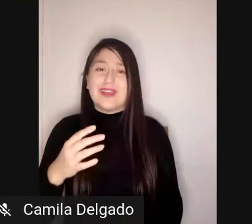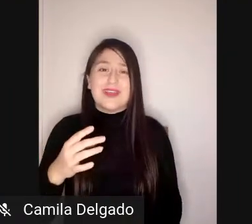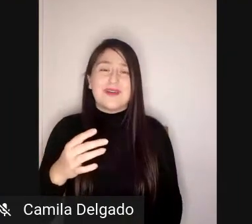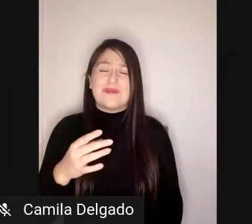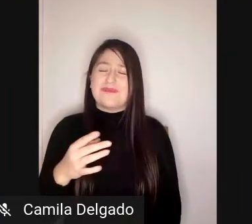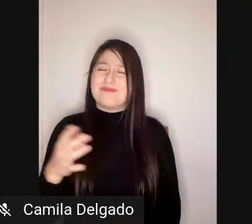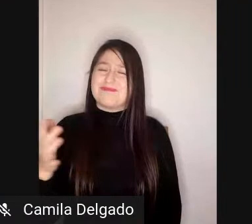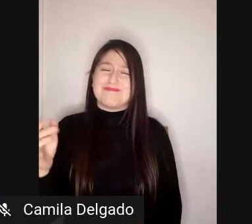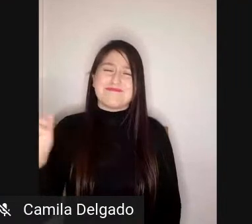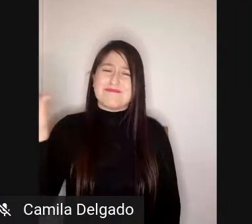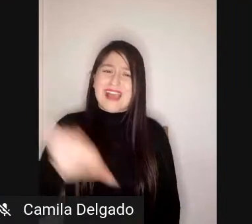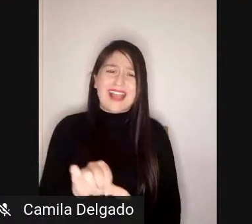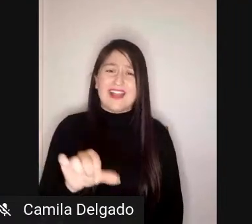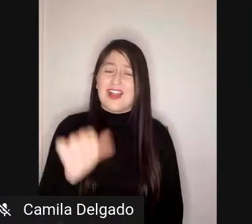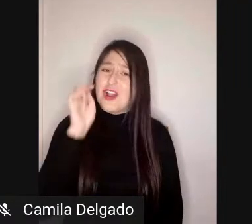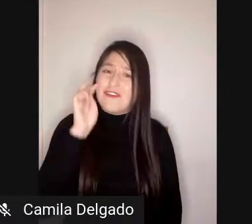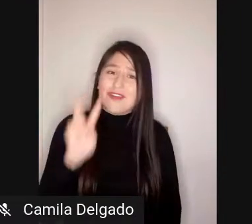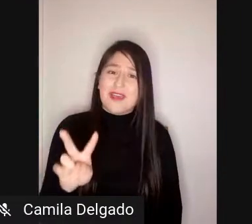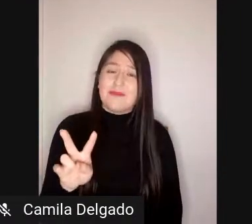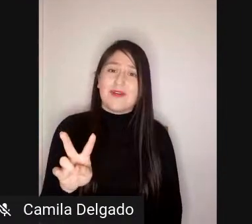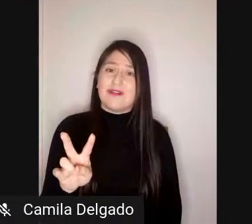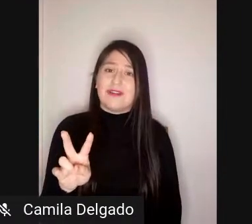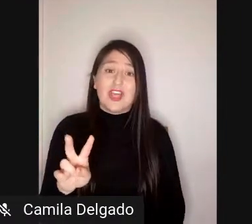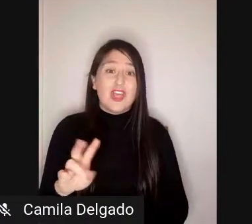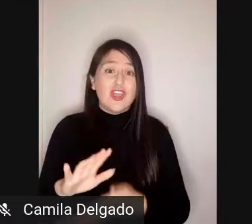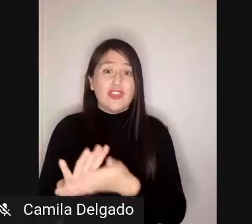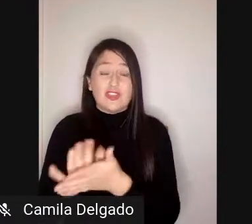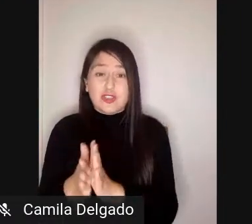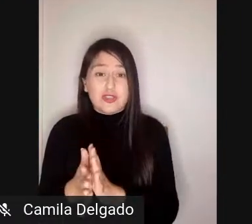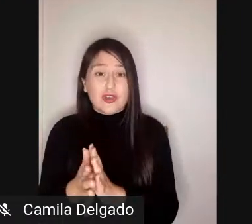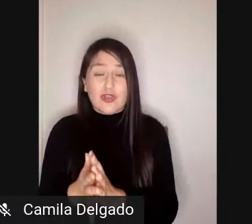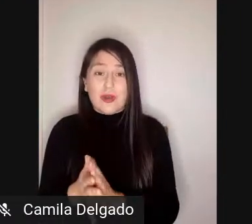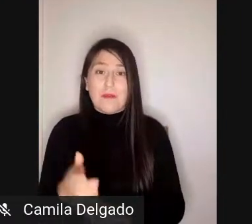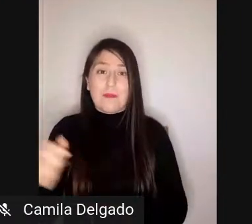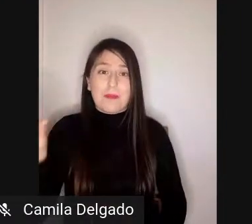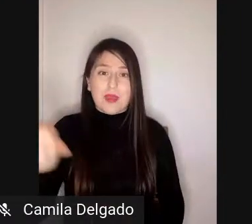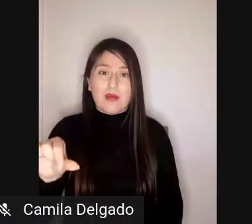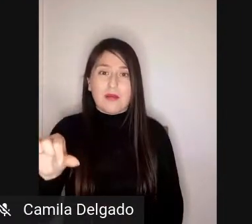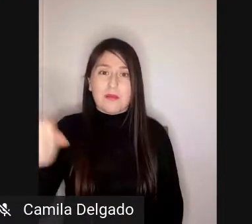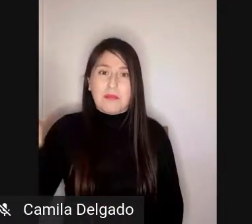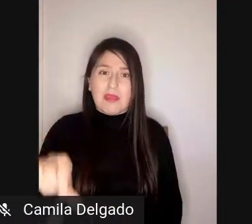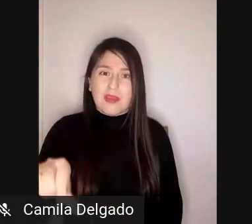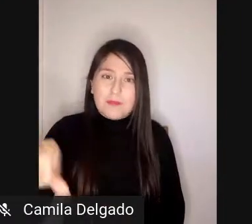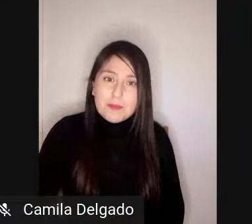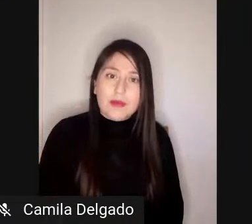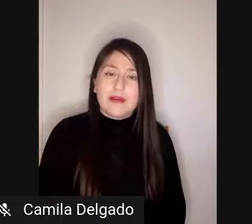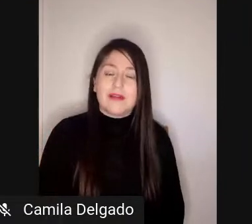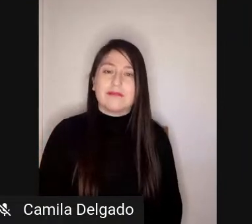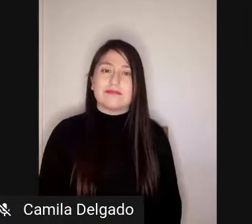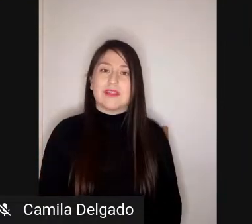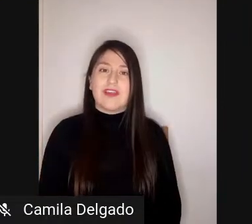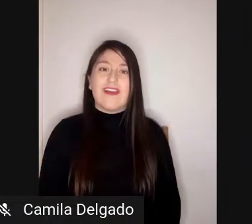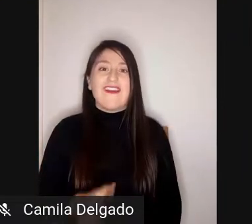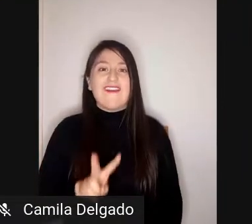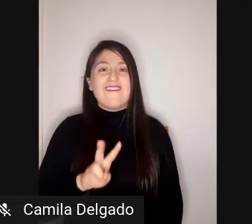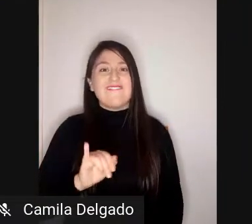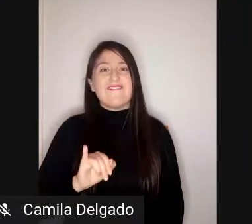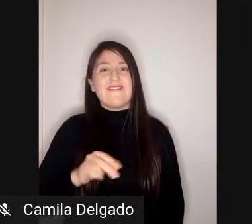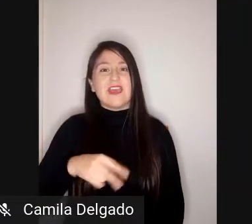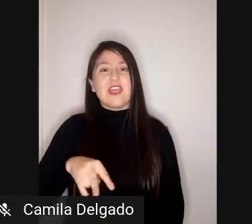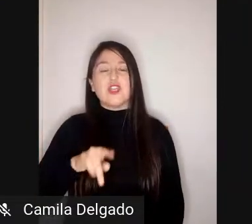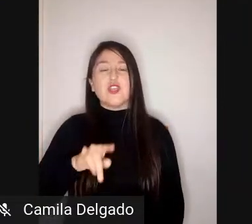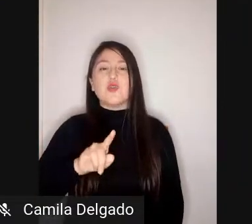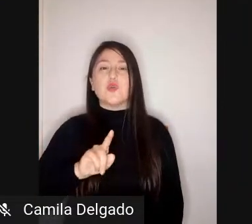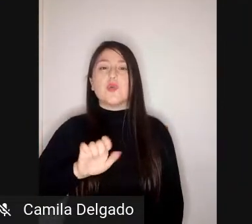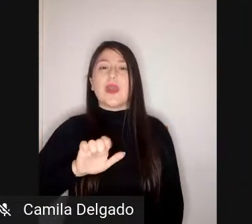nada, nada es peor, parece que todo es peor que lo que hicieron antes, no sé, un Viñuela cortándole el pelo